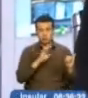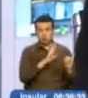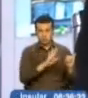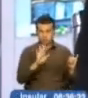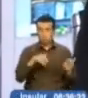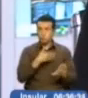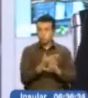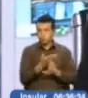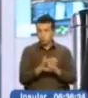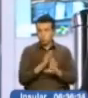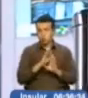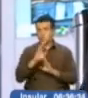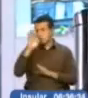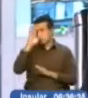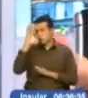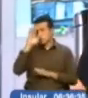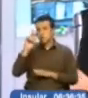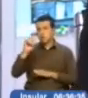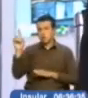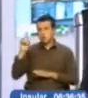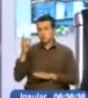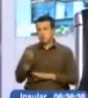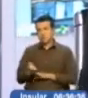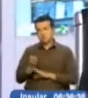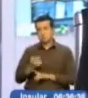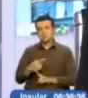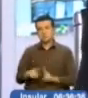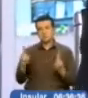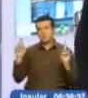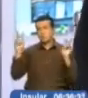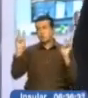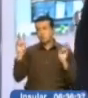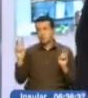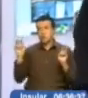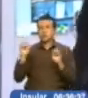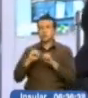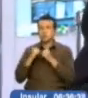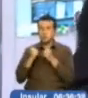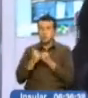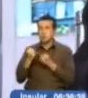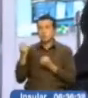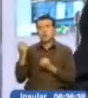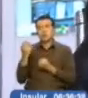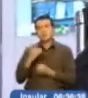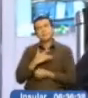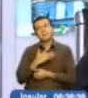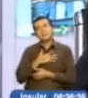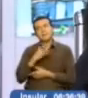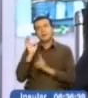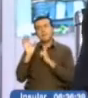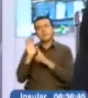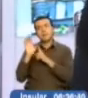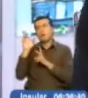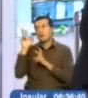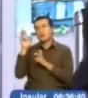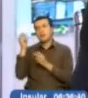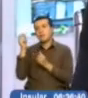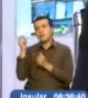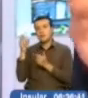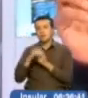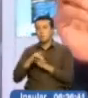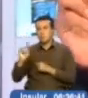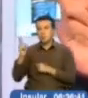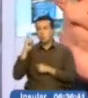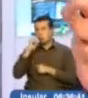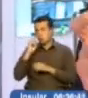que pueden plantear esto. Las derechas van a plantear esto, en función de lo que decías, solamente en la sociedad debe sacrificarse en los altares del capital. El único modo